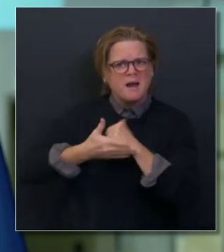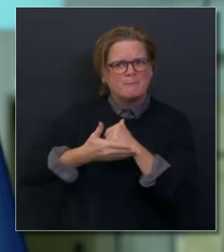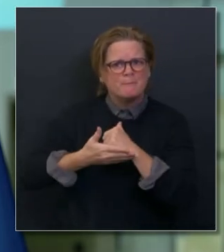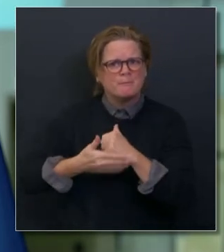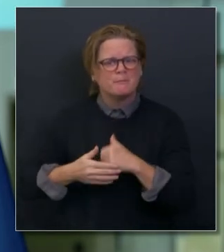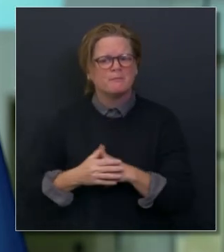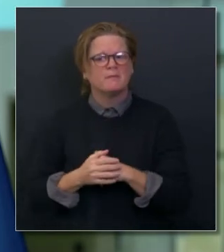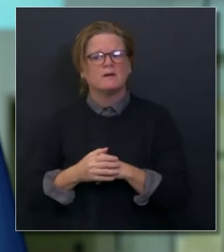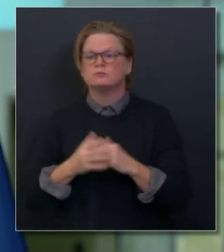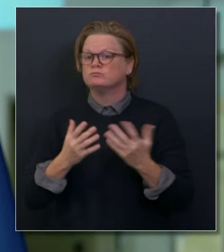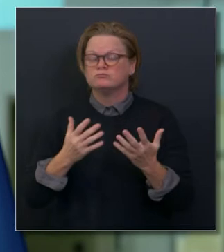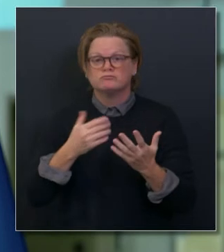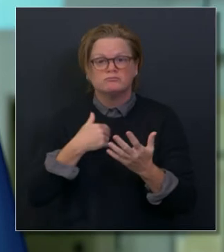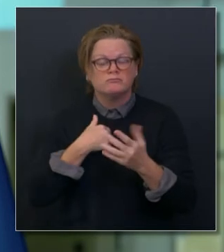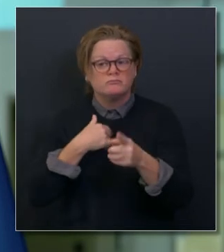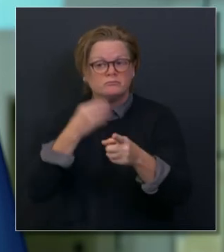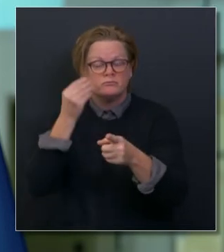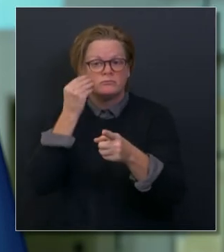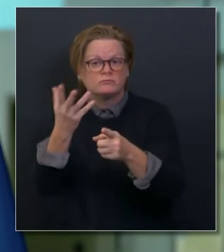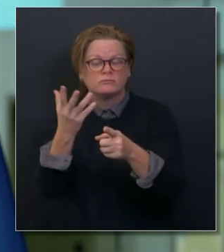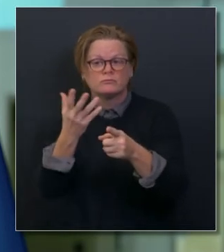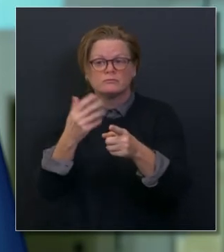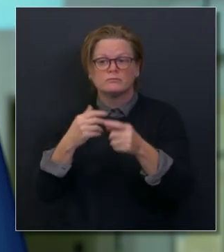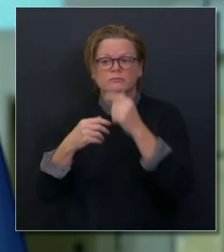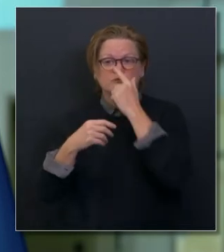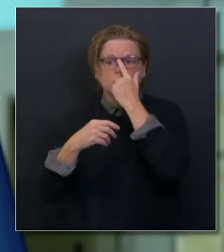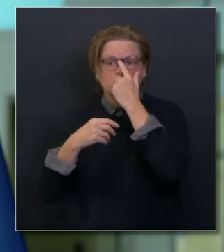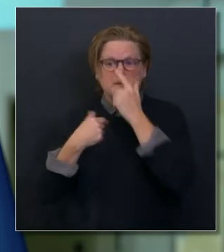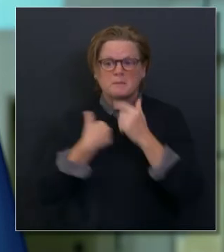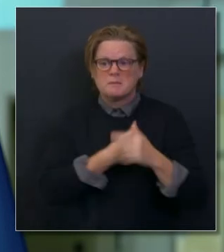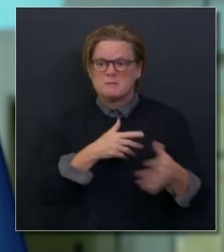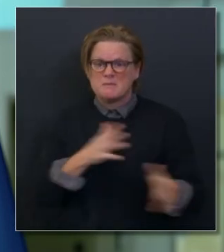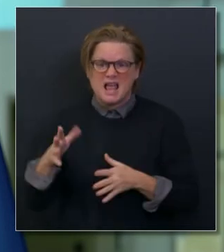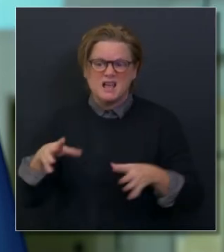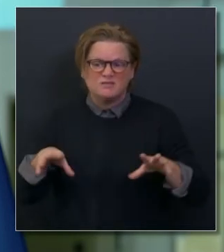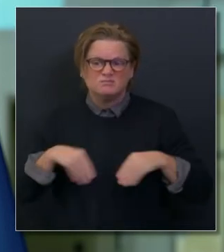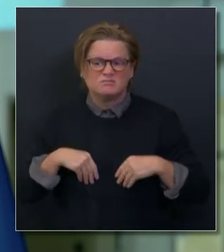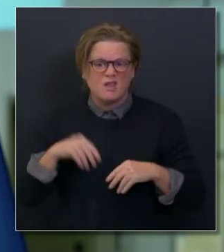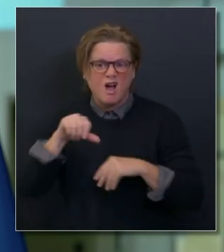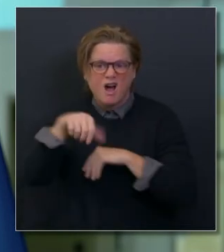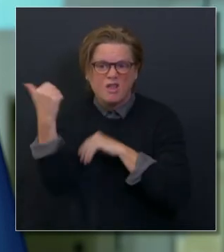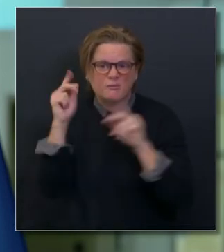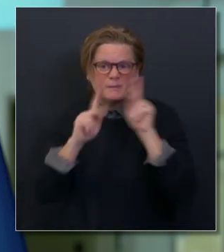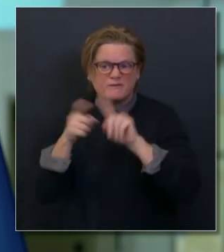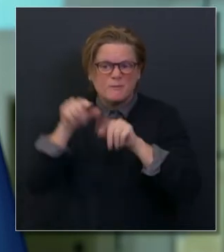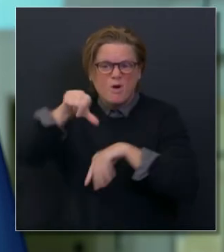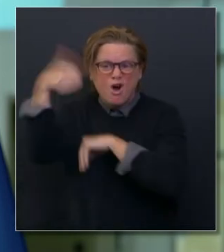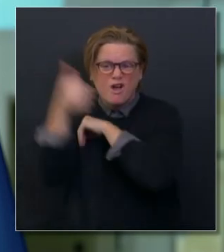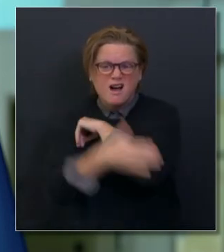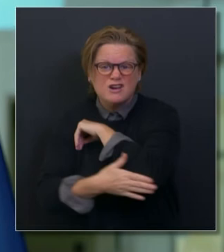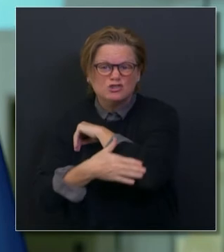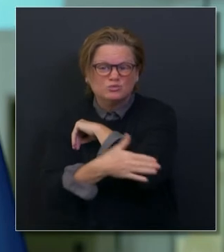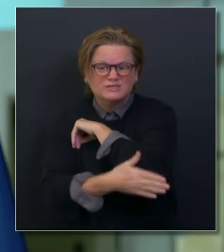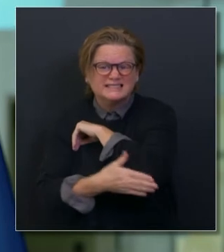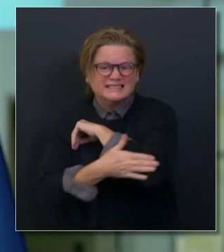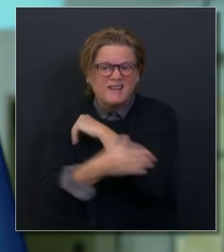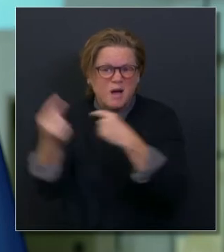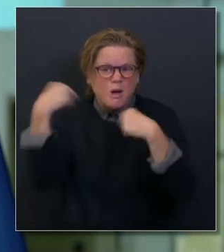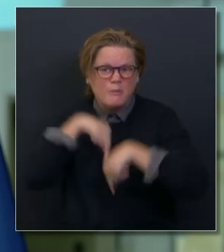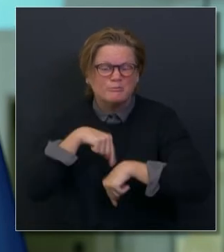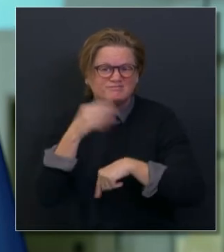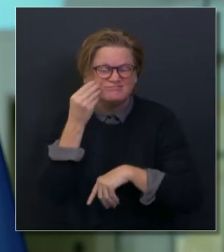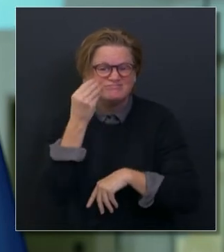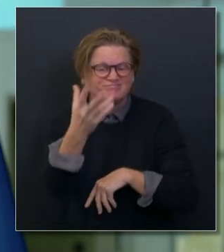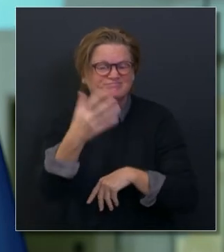hecho, estamos considerando personal del extranjero para aumentar el número de personal aquí. Lo hemos hecho en el pasado